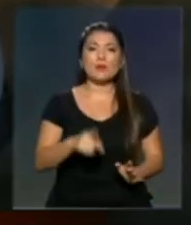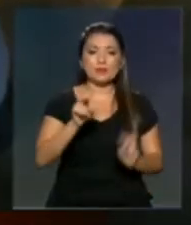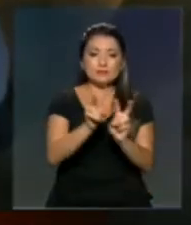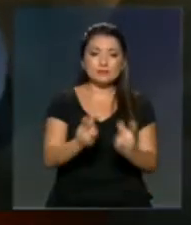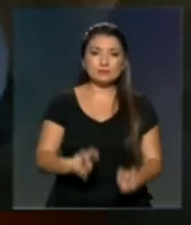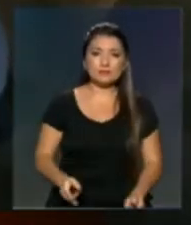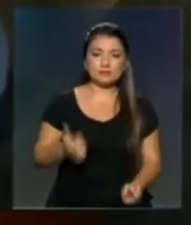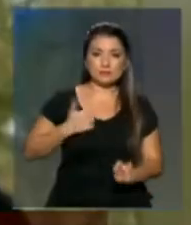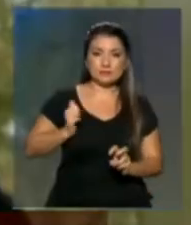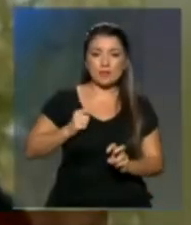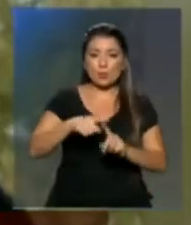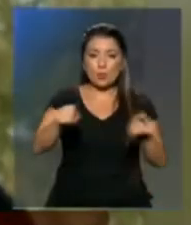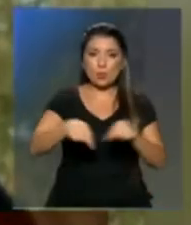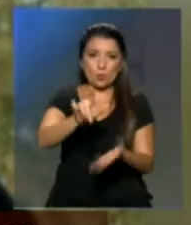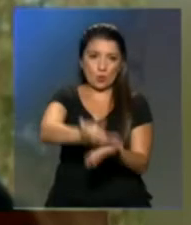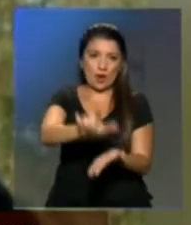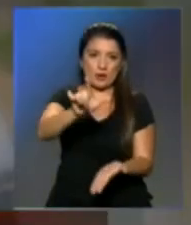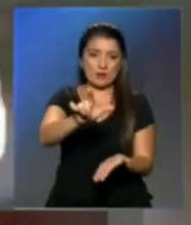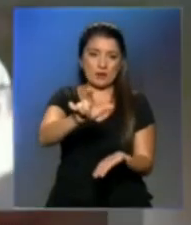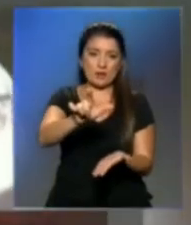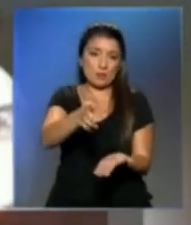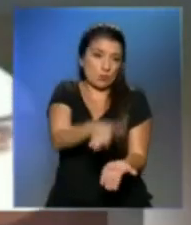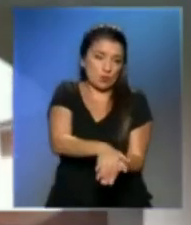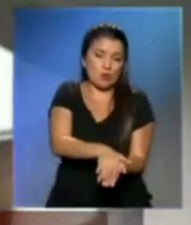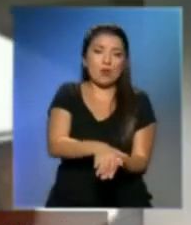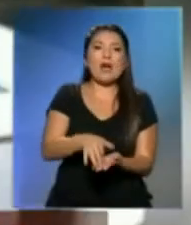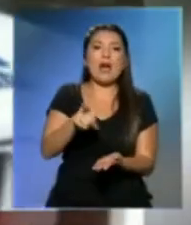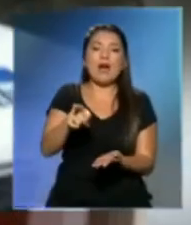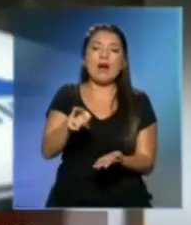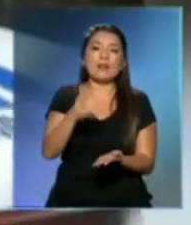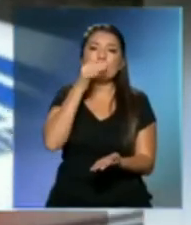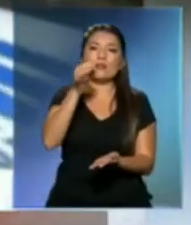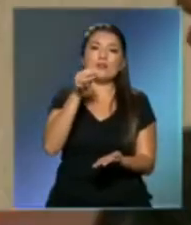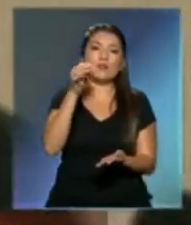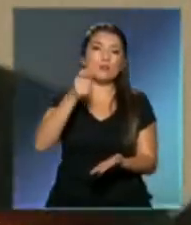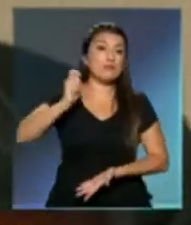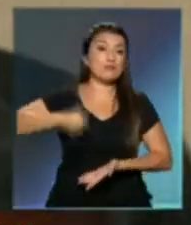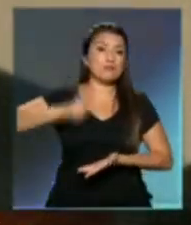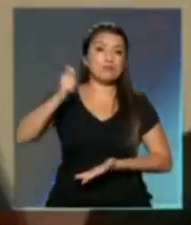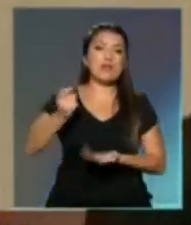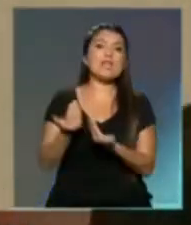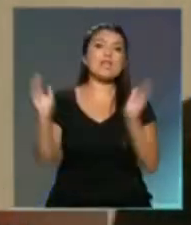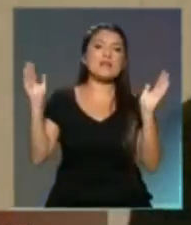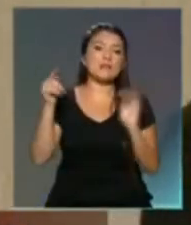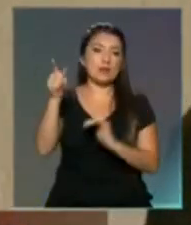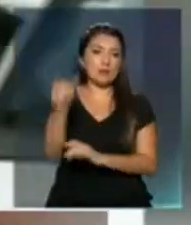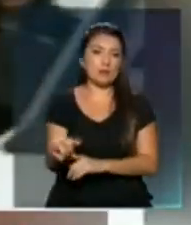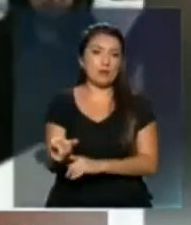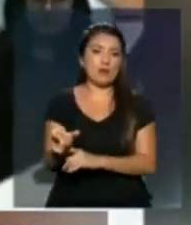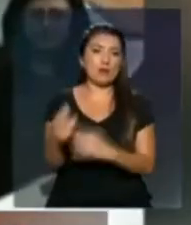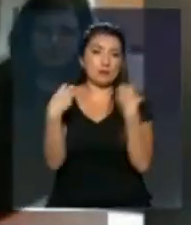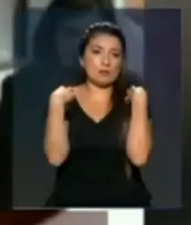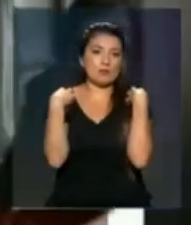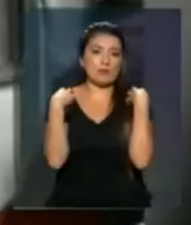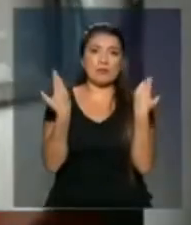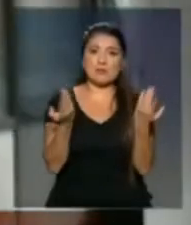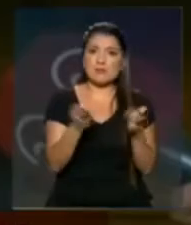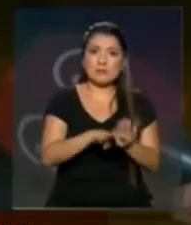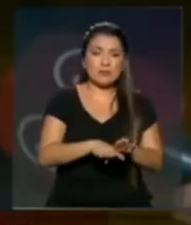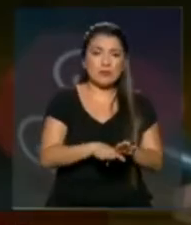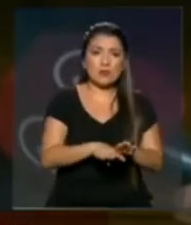crimen que finalmente desencadenaron la libertad de domingo cofre y el cierre del caso sin ningún culpable